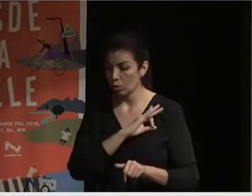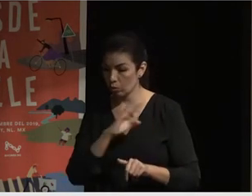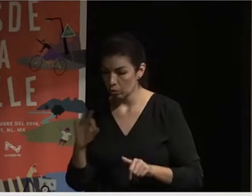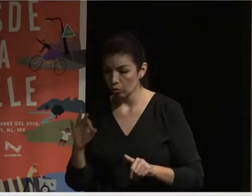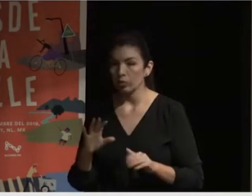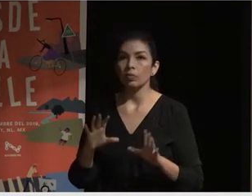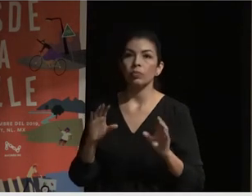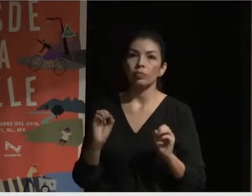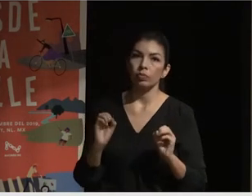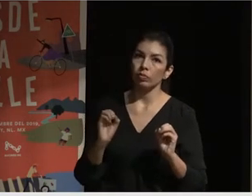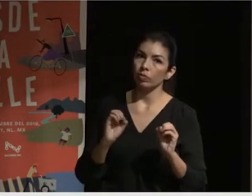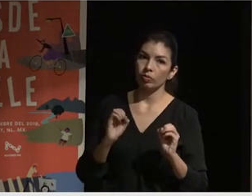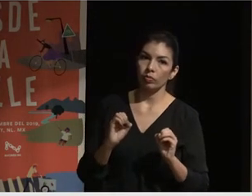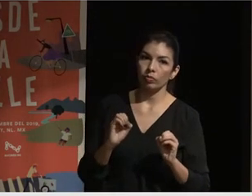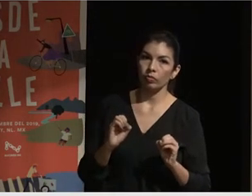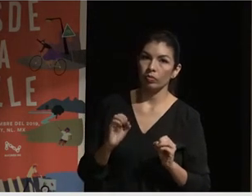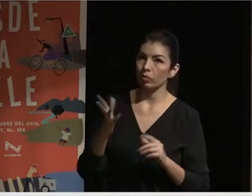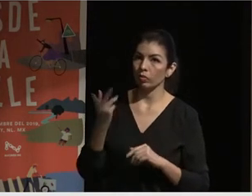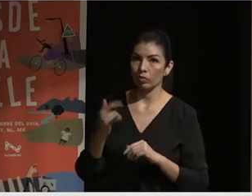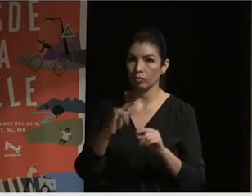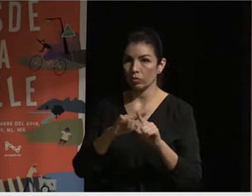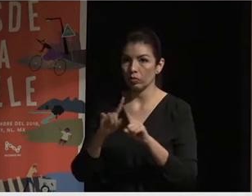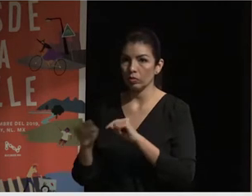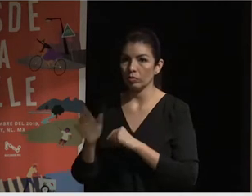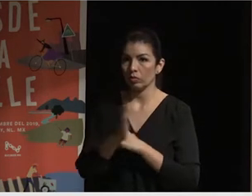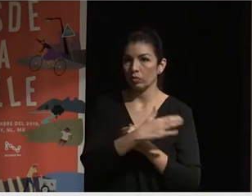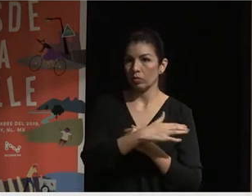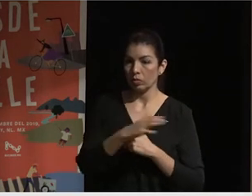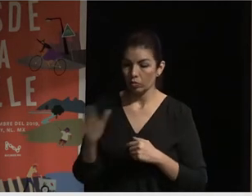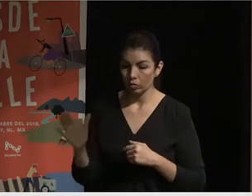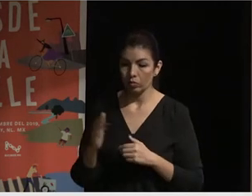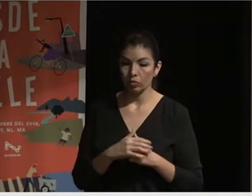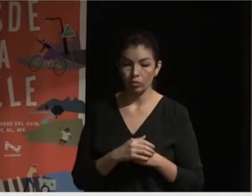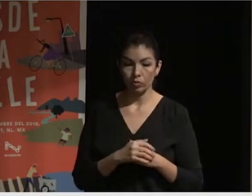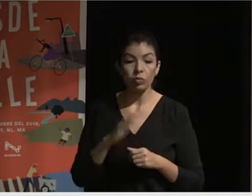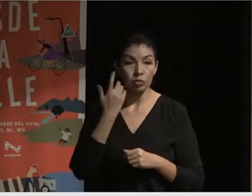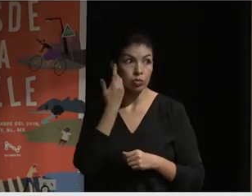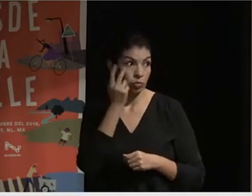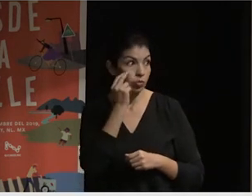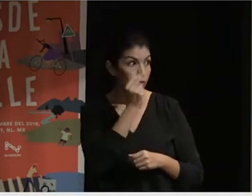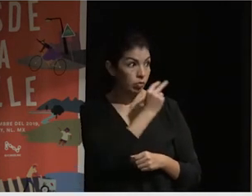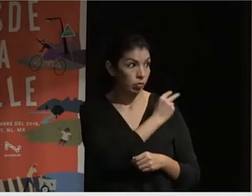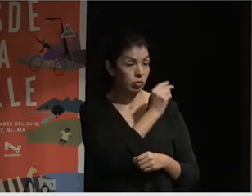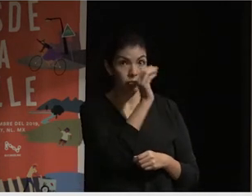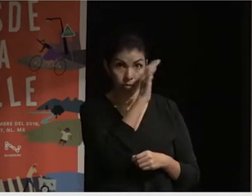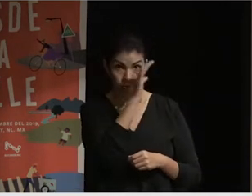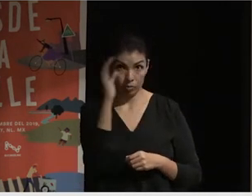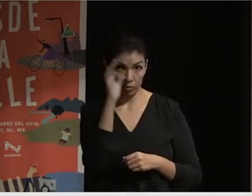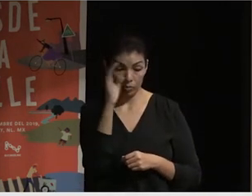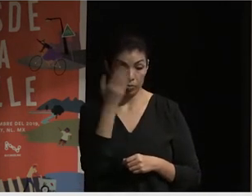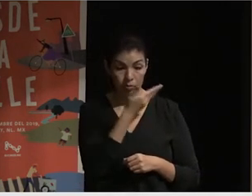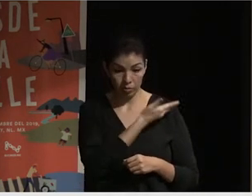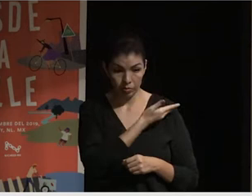Y bueno, para tratar de no estar tan alejados del tema, había una foto del bicicaño, que son una de las experiencias que impulsan ellos,